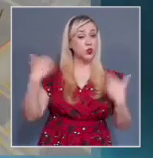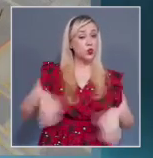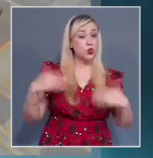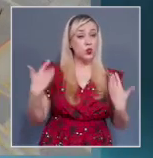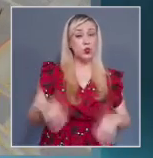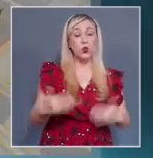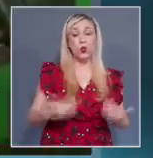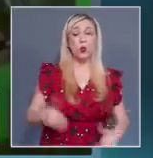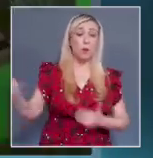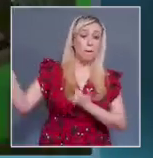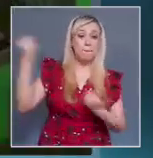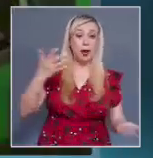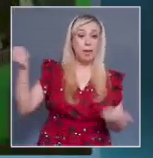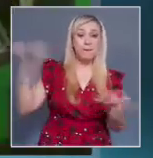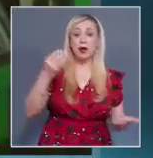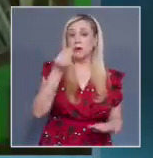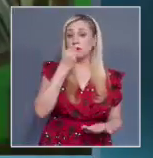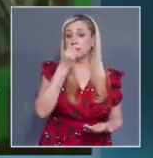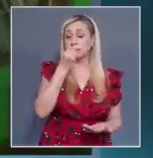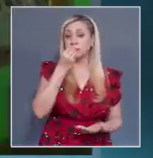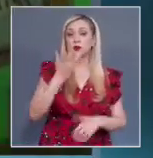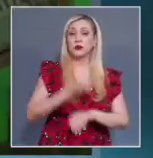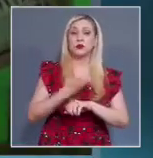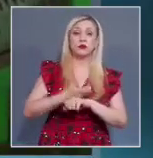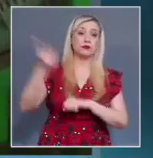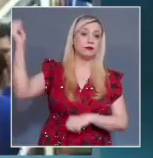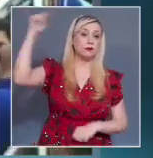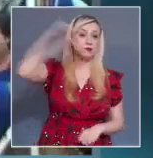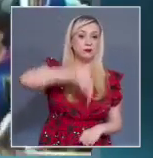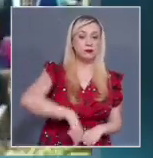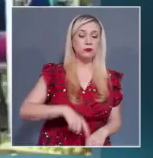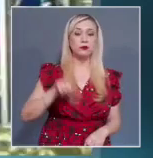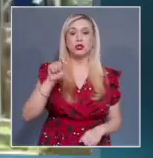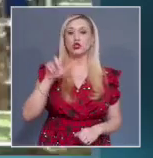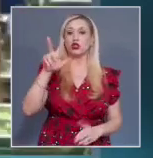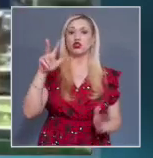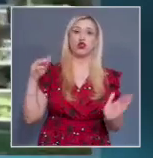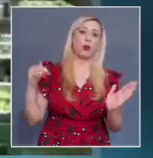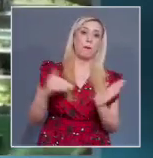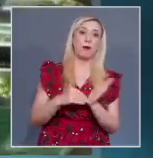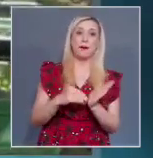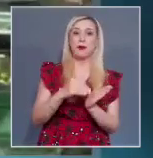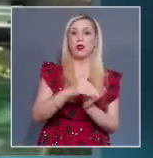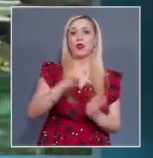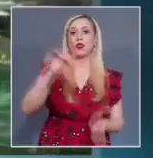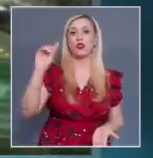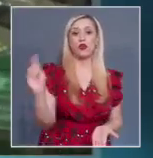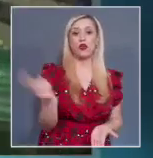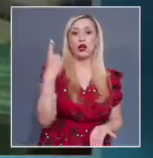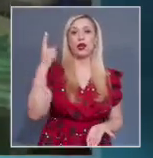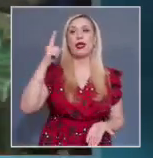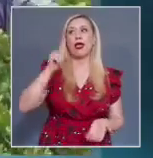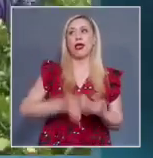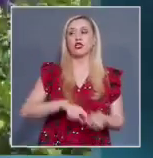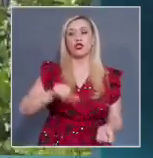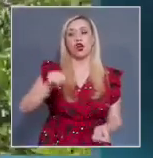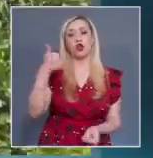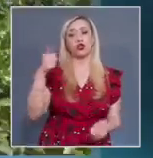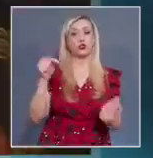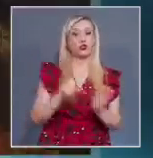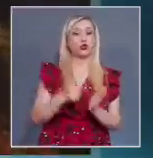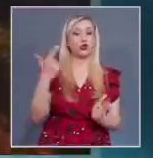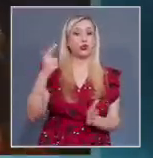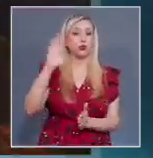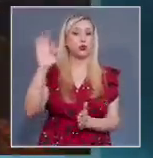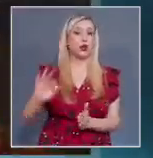desde Estados Unidos, con más de 28,000 millones de dólares, lo que representa un aumento de 11.7% y un